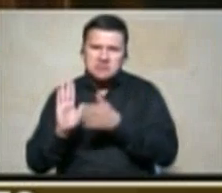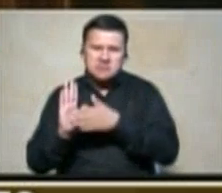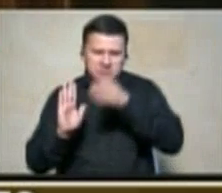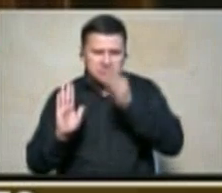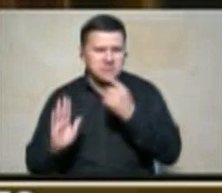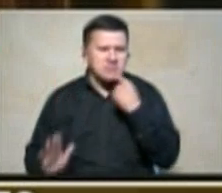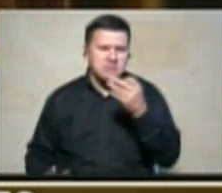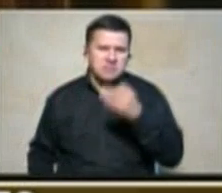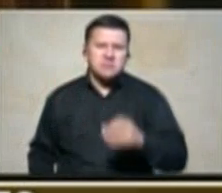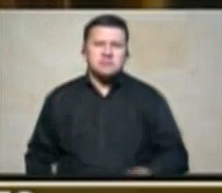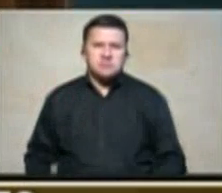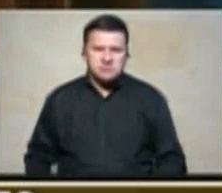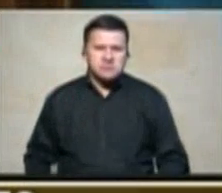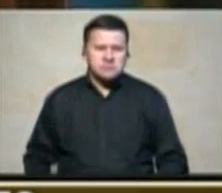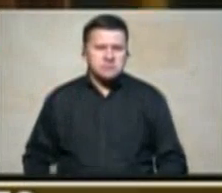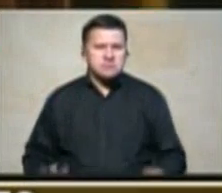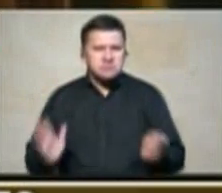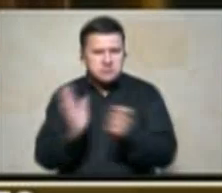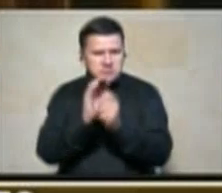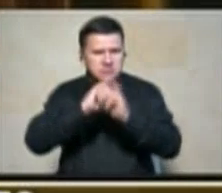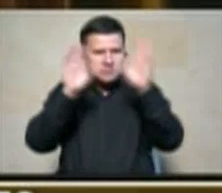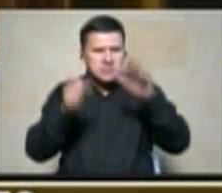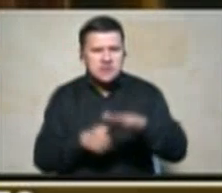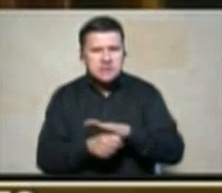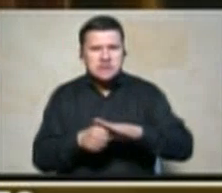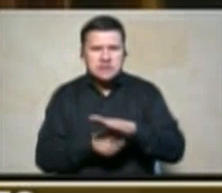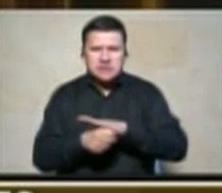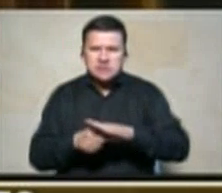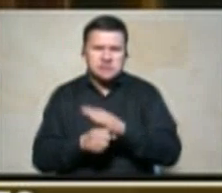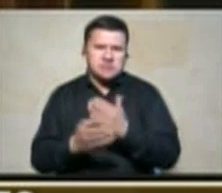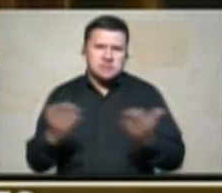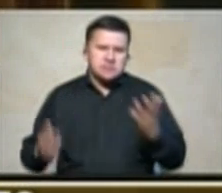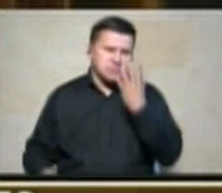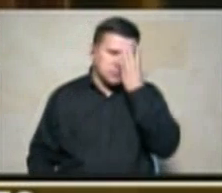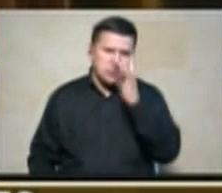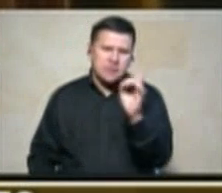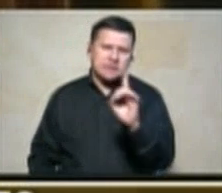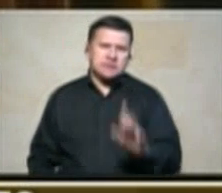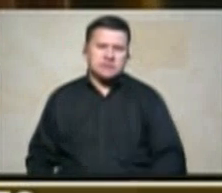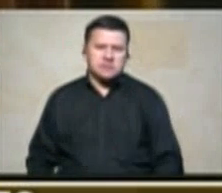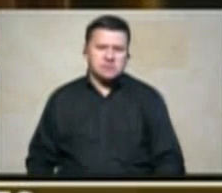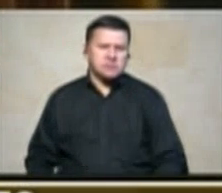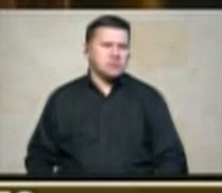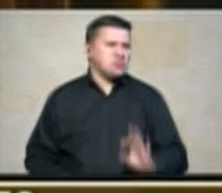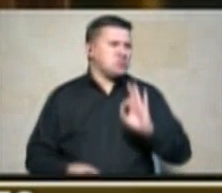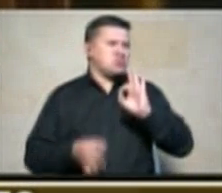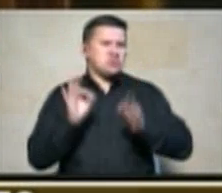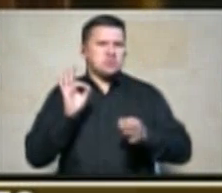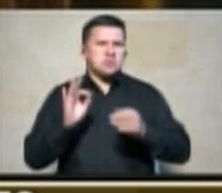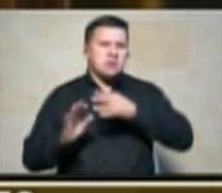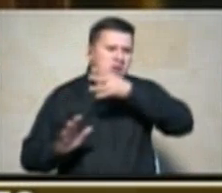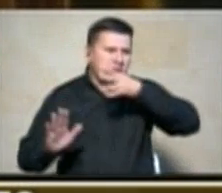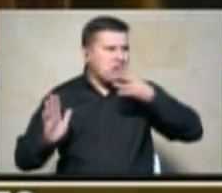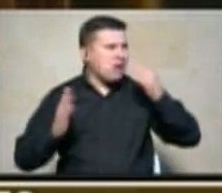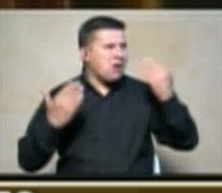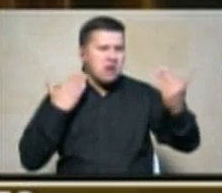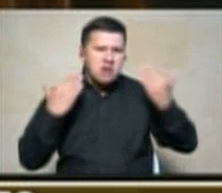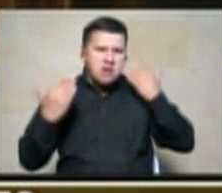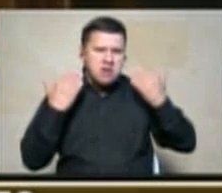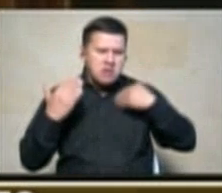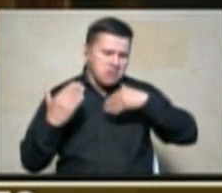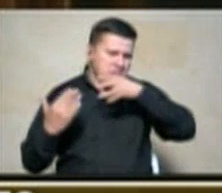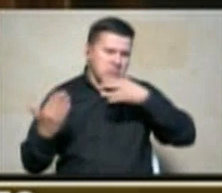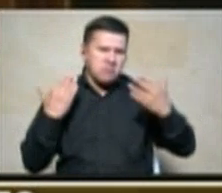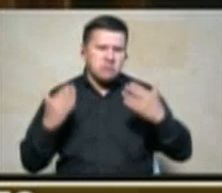porque no es justo que un campesino que solamente ha dedicado su vida a trabajar, le han matado